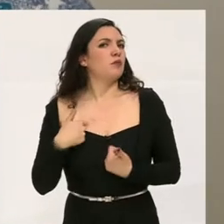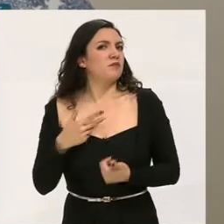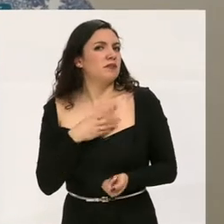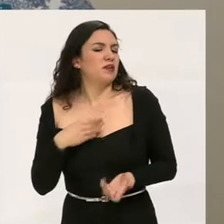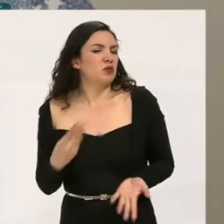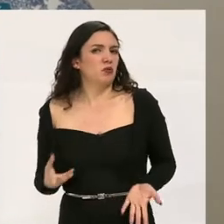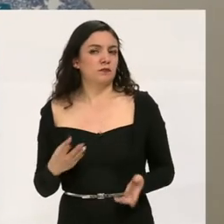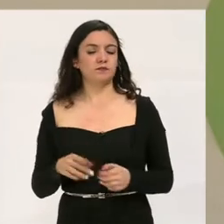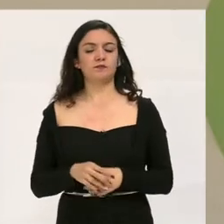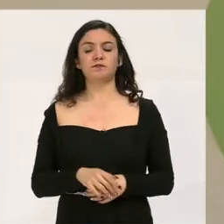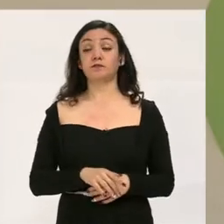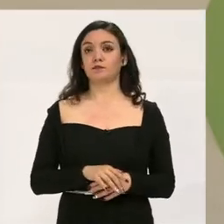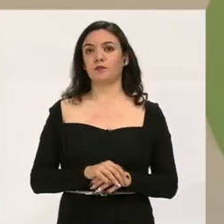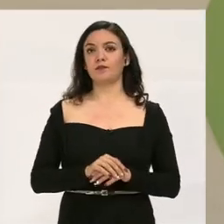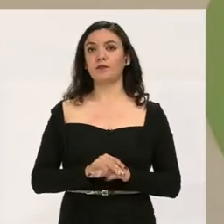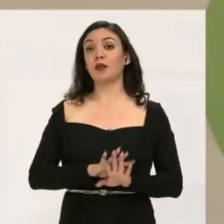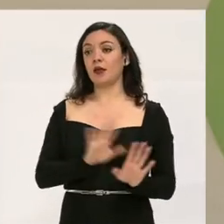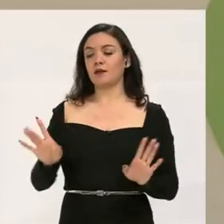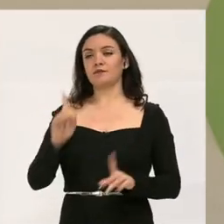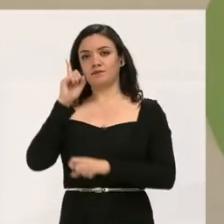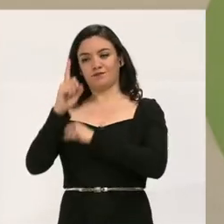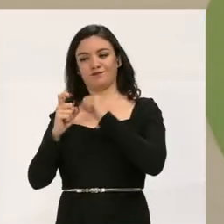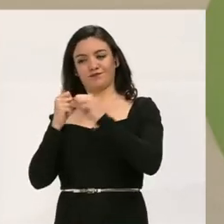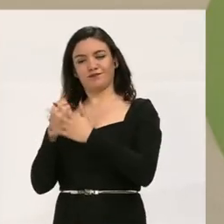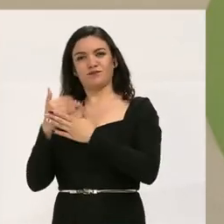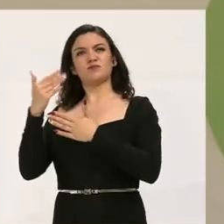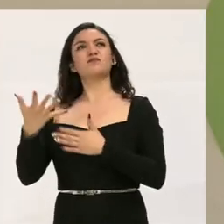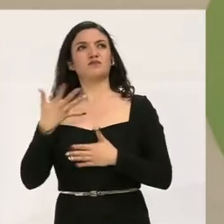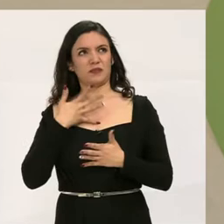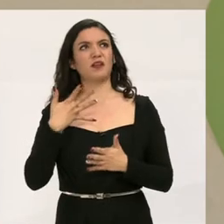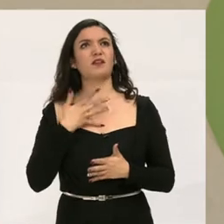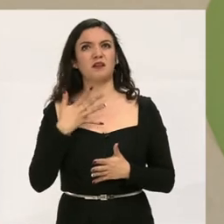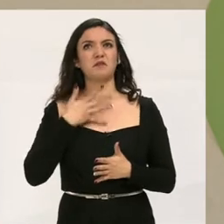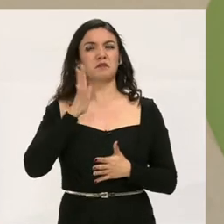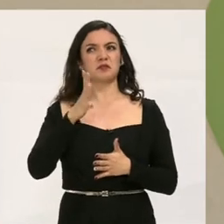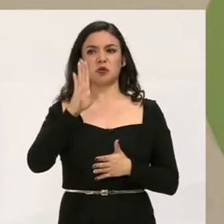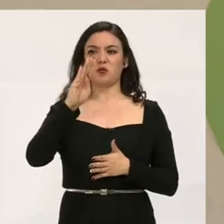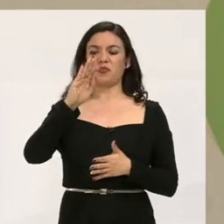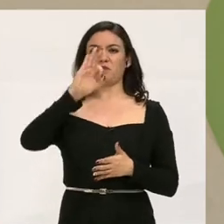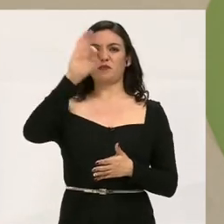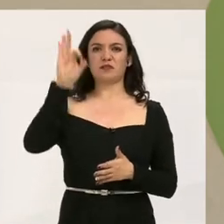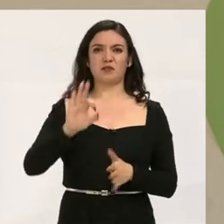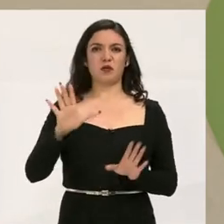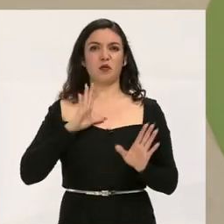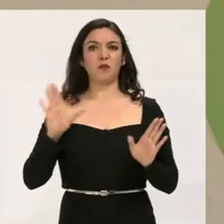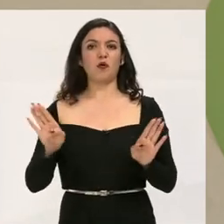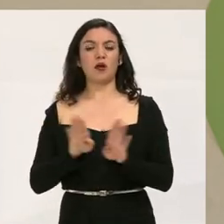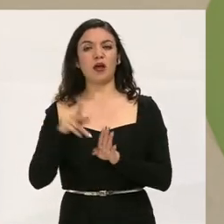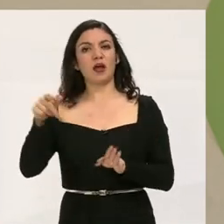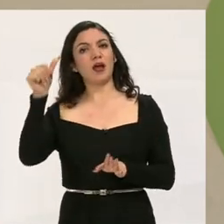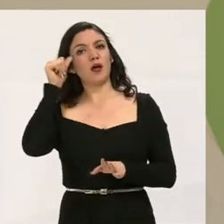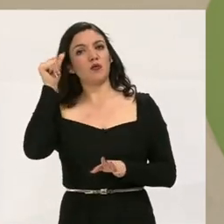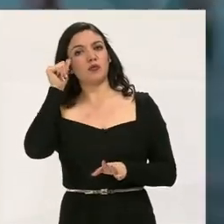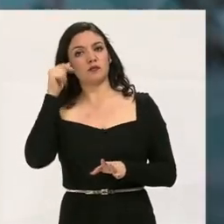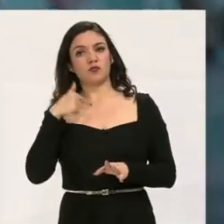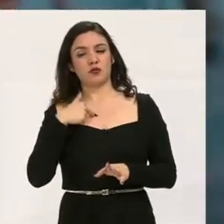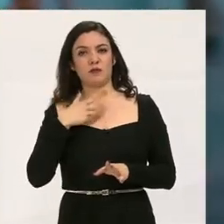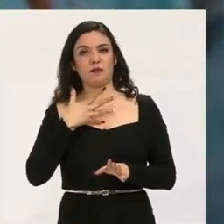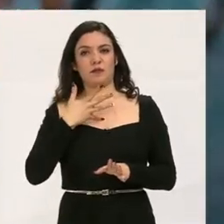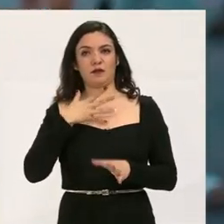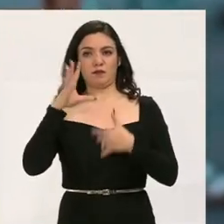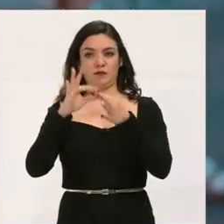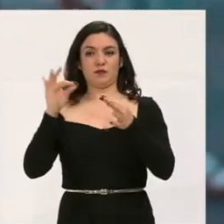que está pasando algo. Al año ya tenía, pues tenía fácil el 90% de las características de autismo